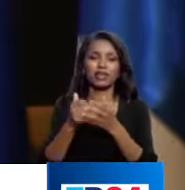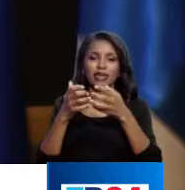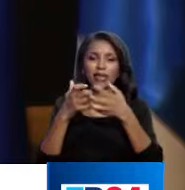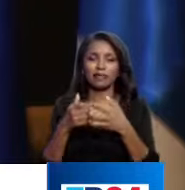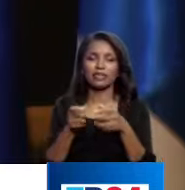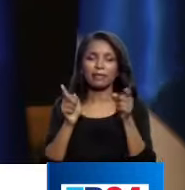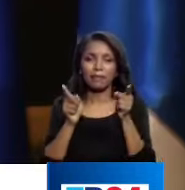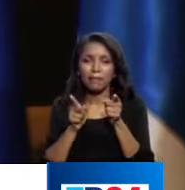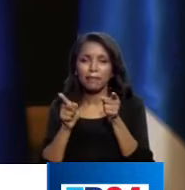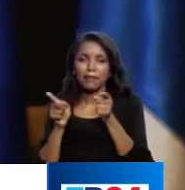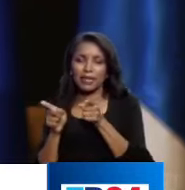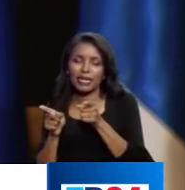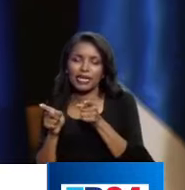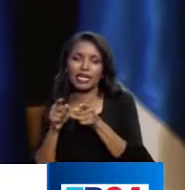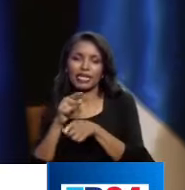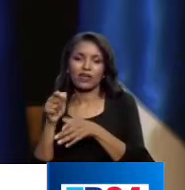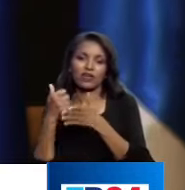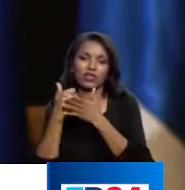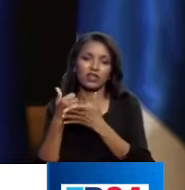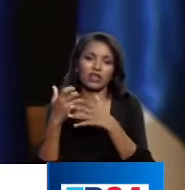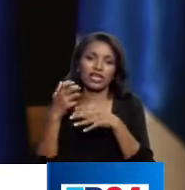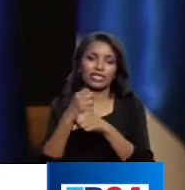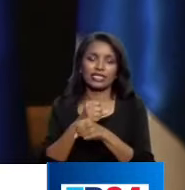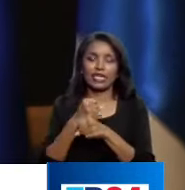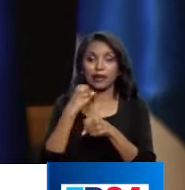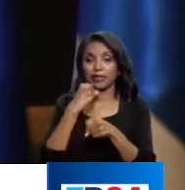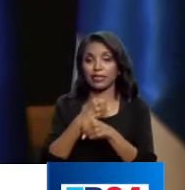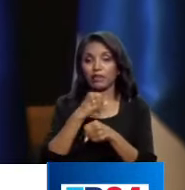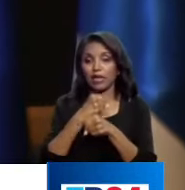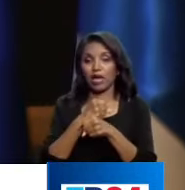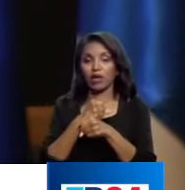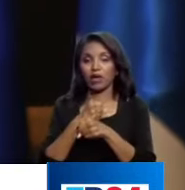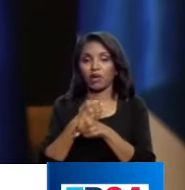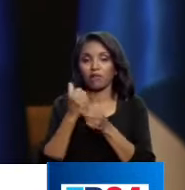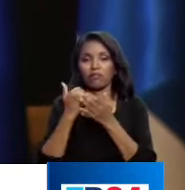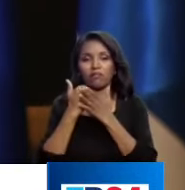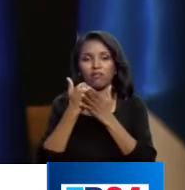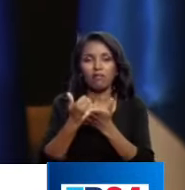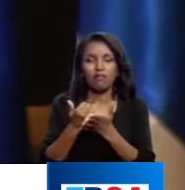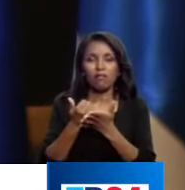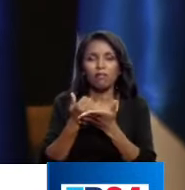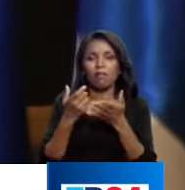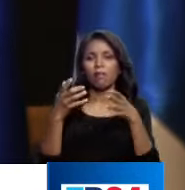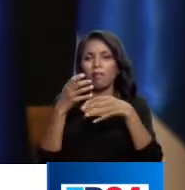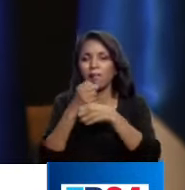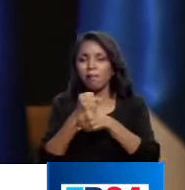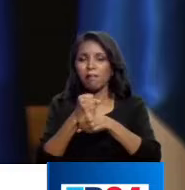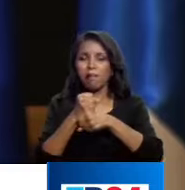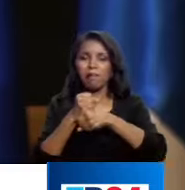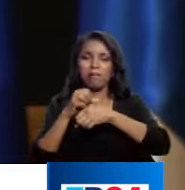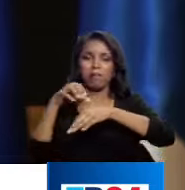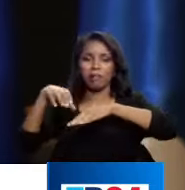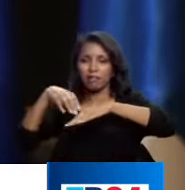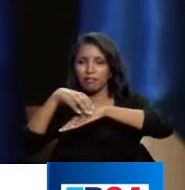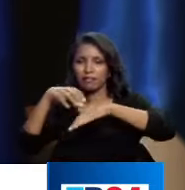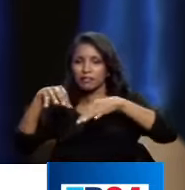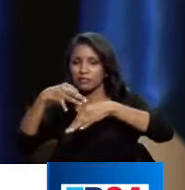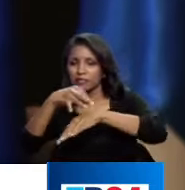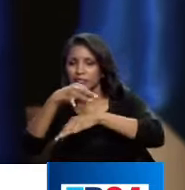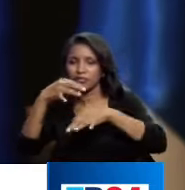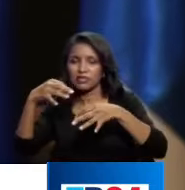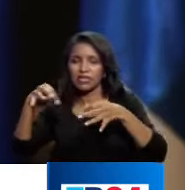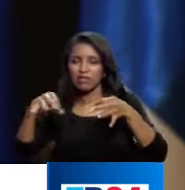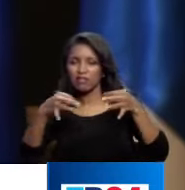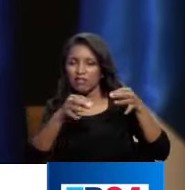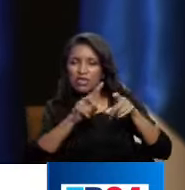medianos empresarios, para hacer los proyectos locales, para ayudar a los artesanos, para ayudar a nosotros a